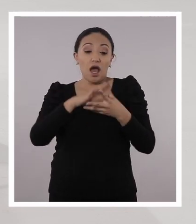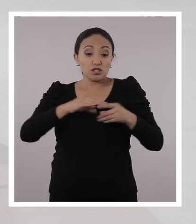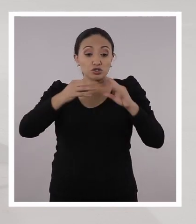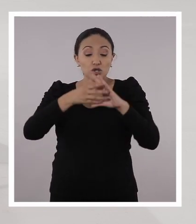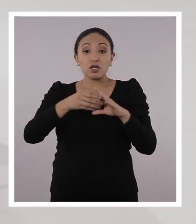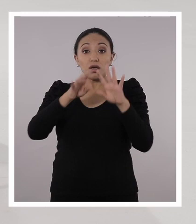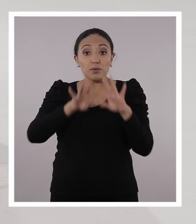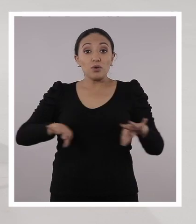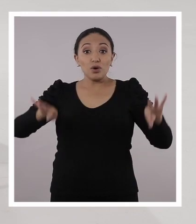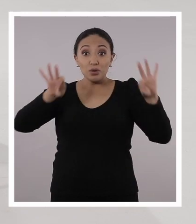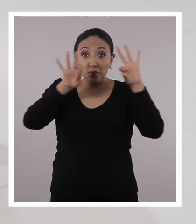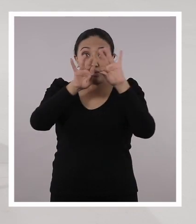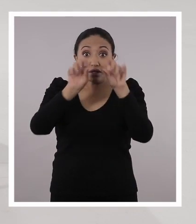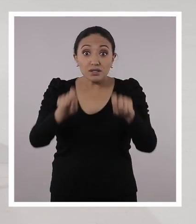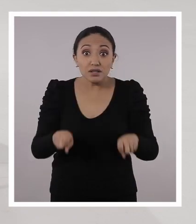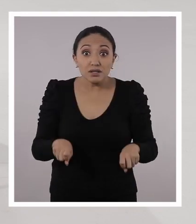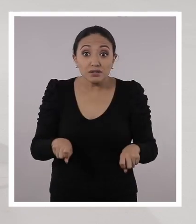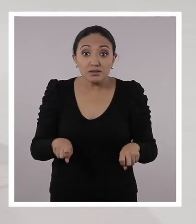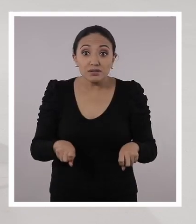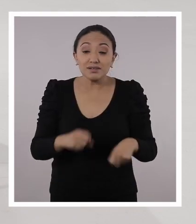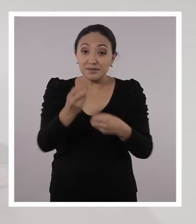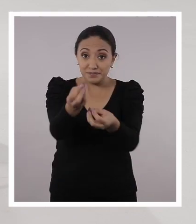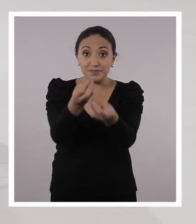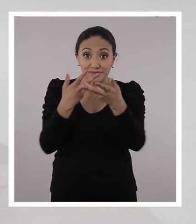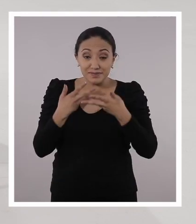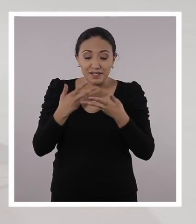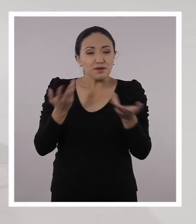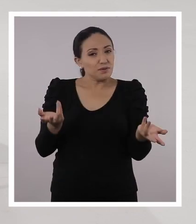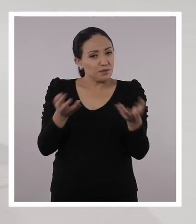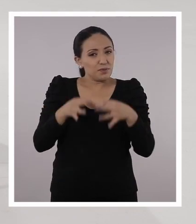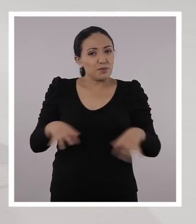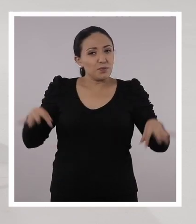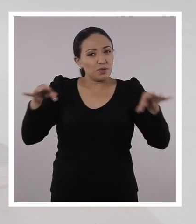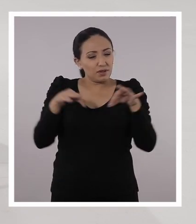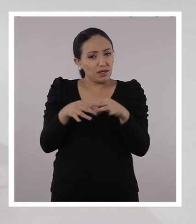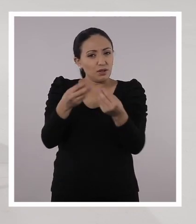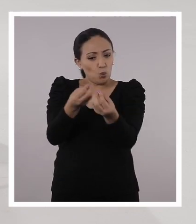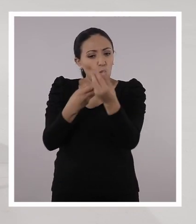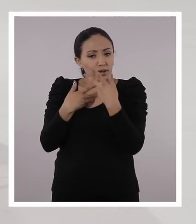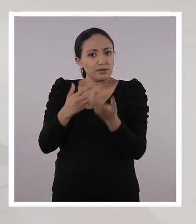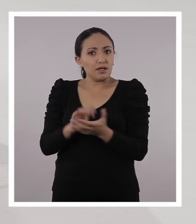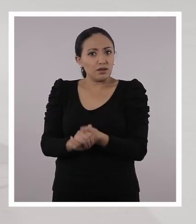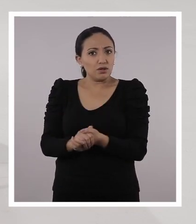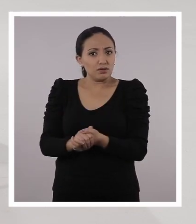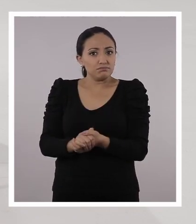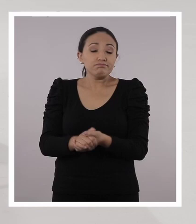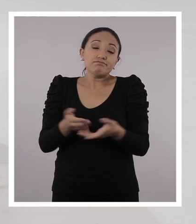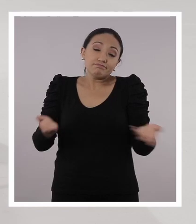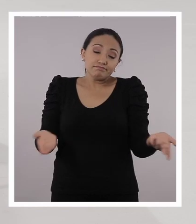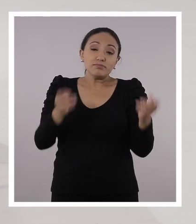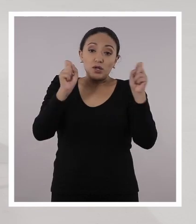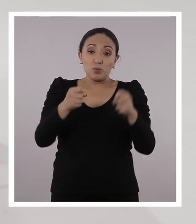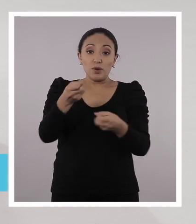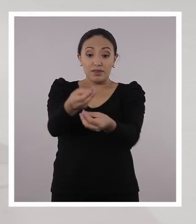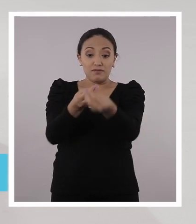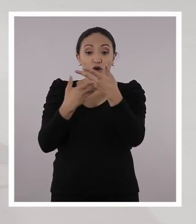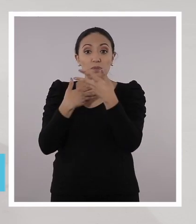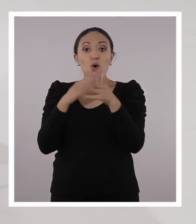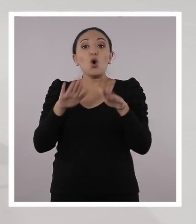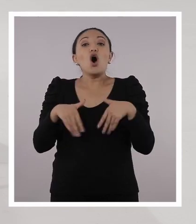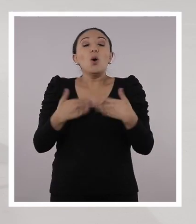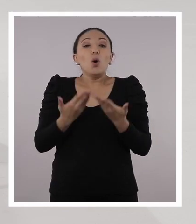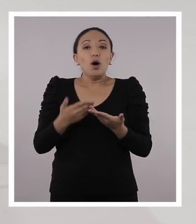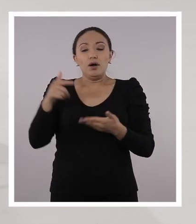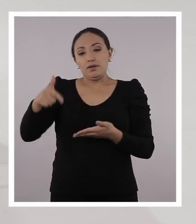historia importante que les haya marcado? Comparta con nosotros, chicos, esa reliquia o esa historia que tienen. Claro que sí, y nos la